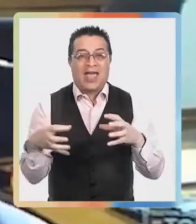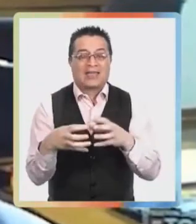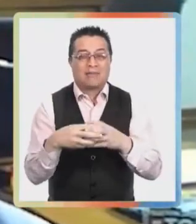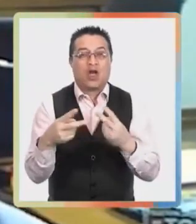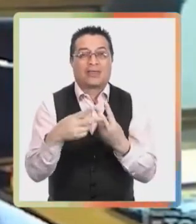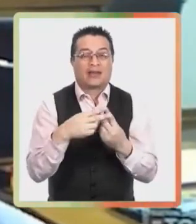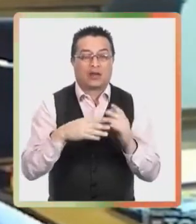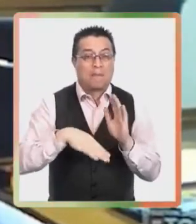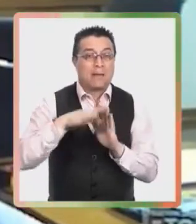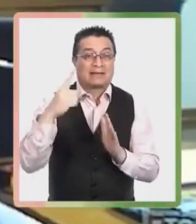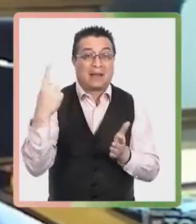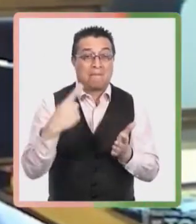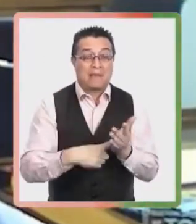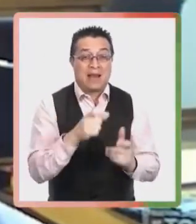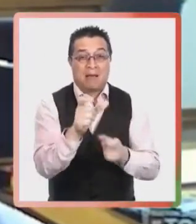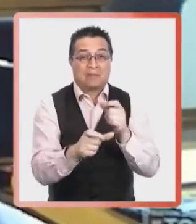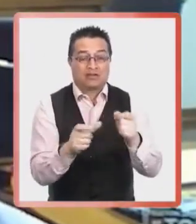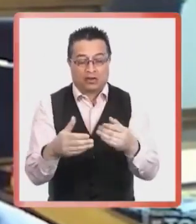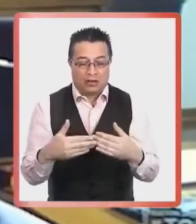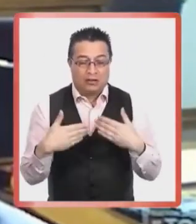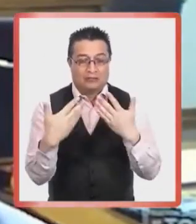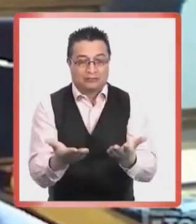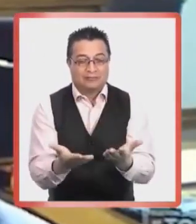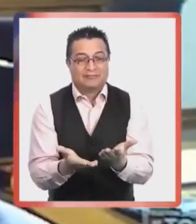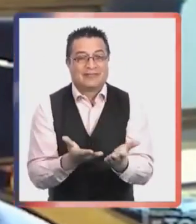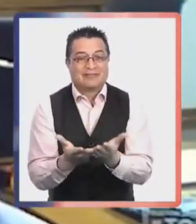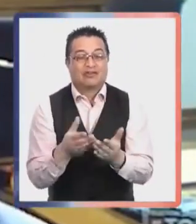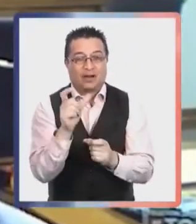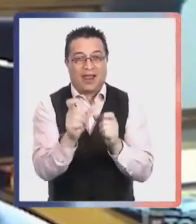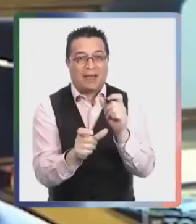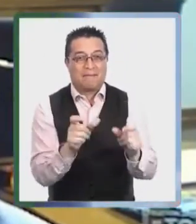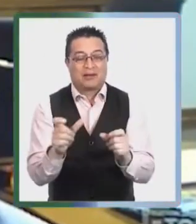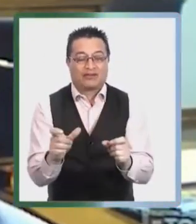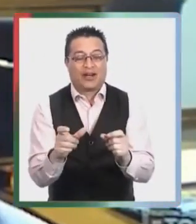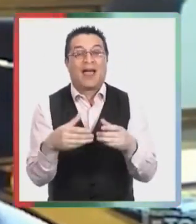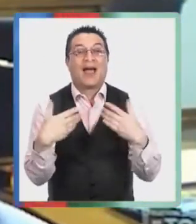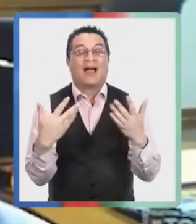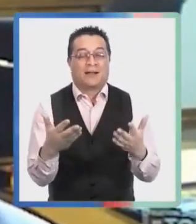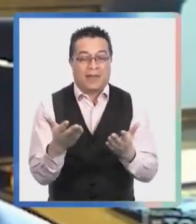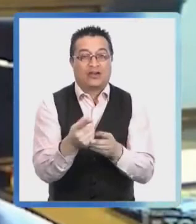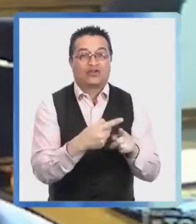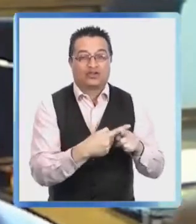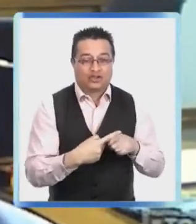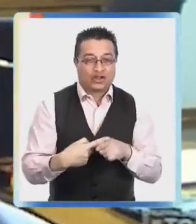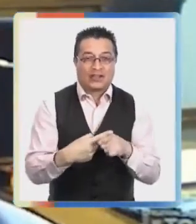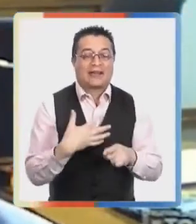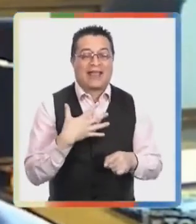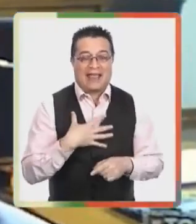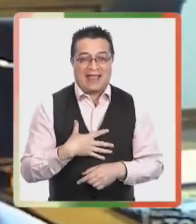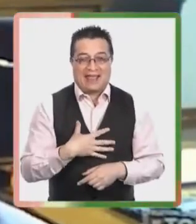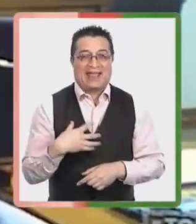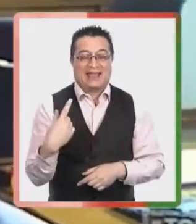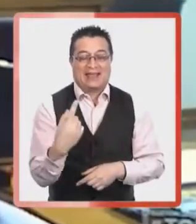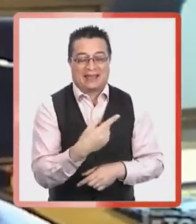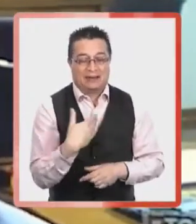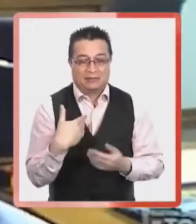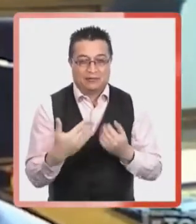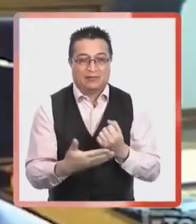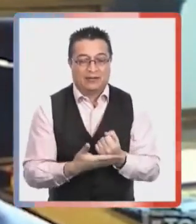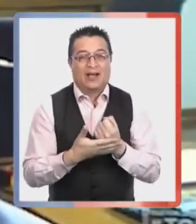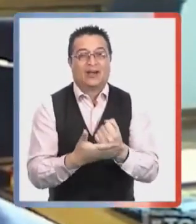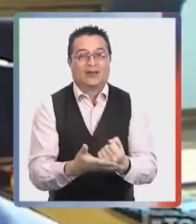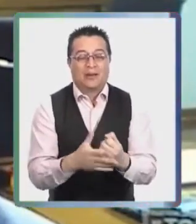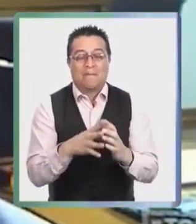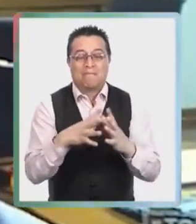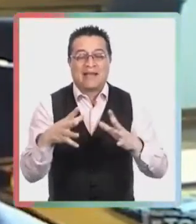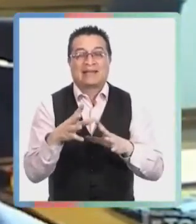equipo teletón somos más de 1000 personas al servicio de nuestros pacientes al servicio de una sociedad que queremos contribuir